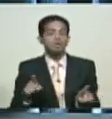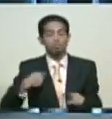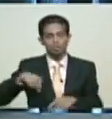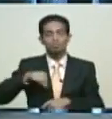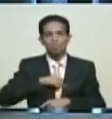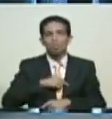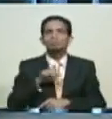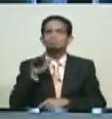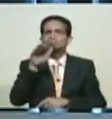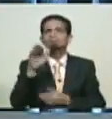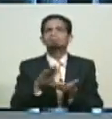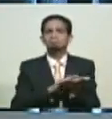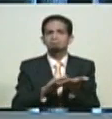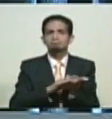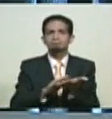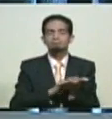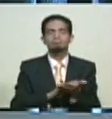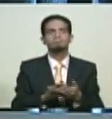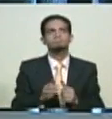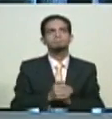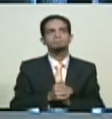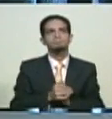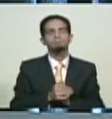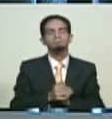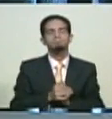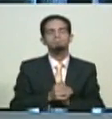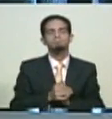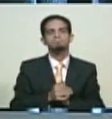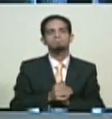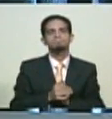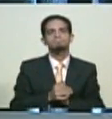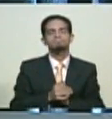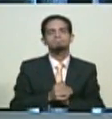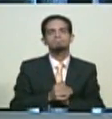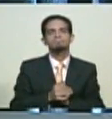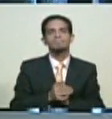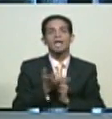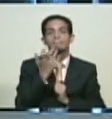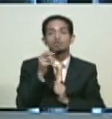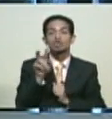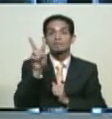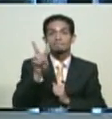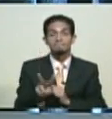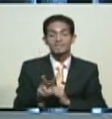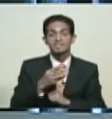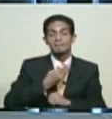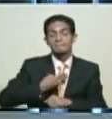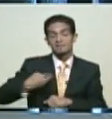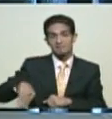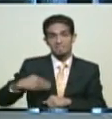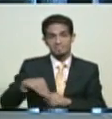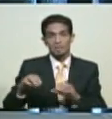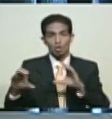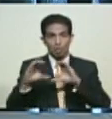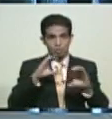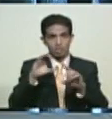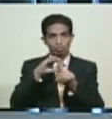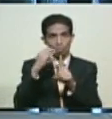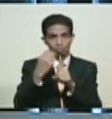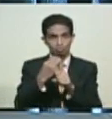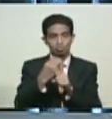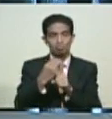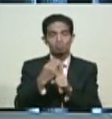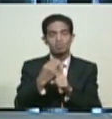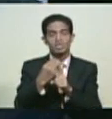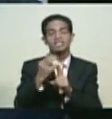resolver también yo quisiera que nuestro ministro vicepresidente de comunicación y cultura y también psiquiatra lo cual